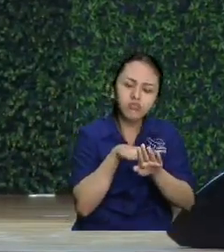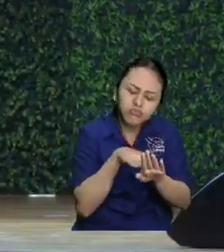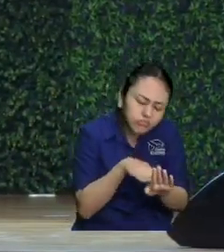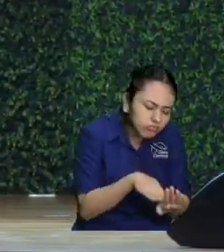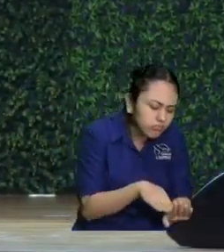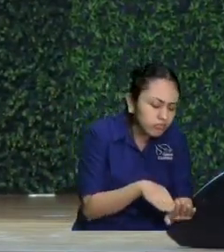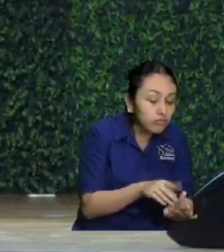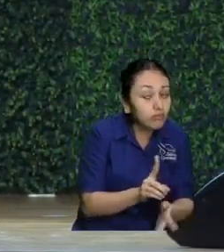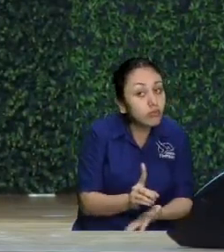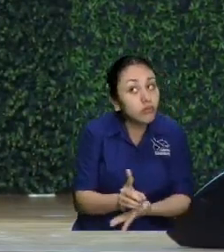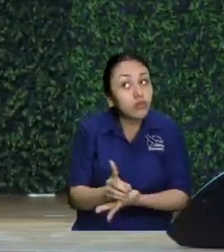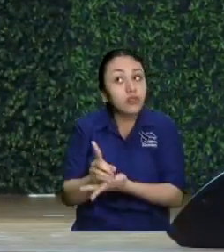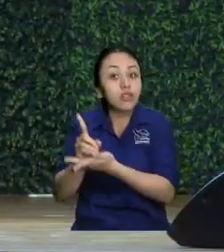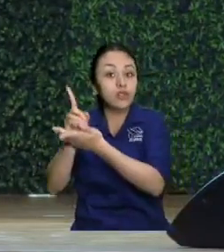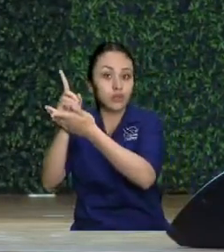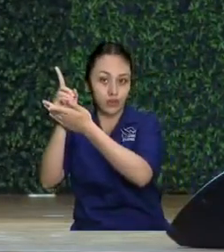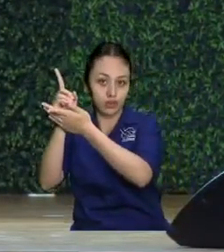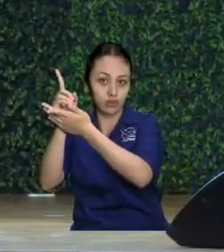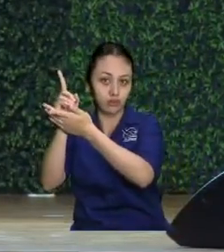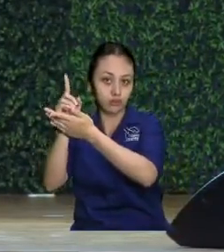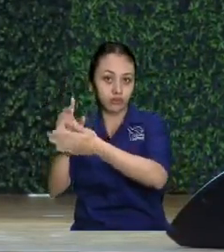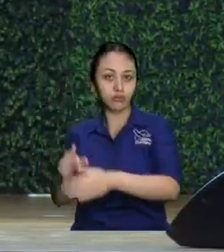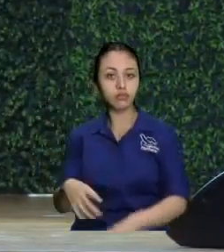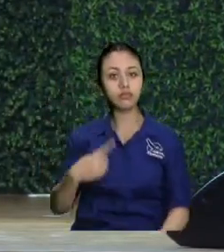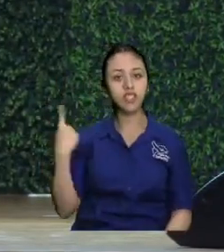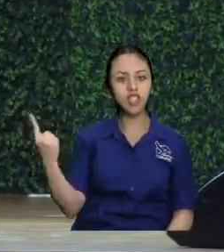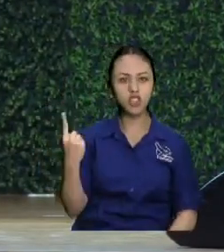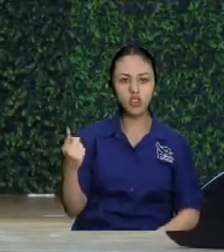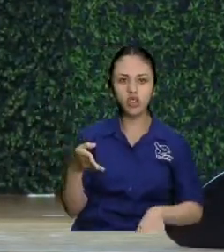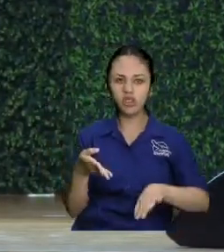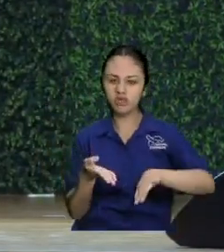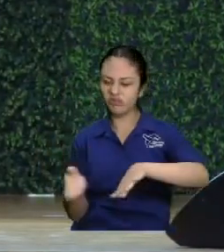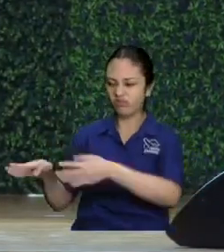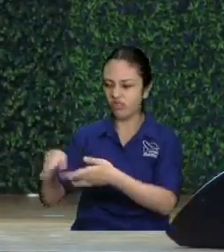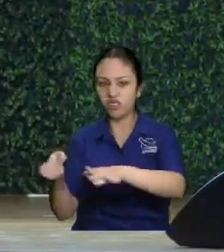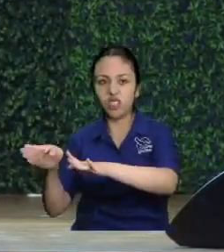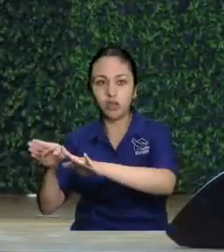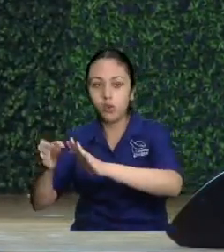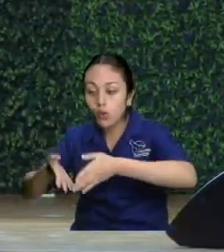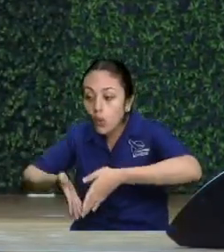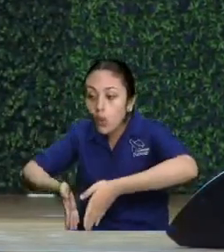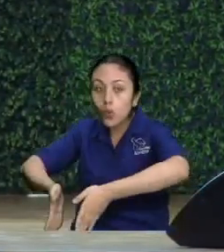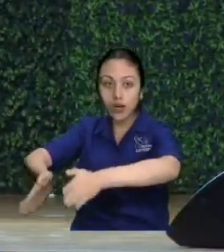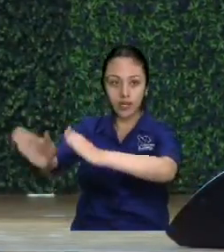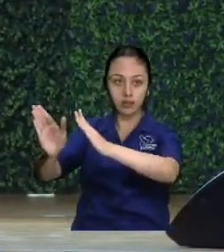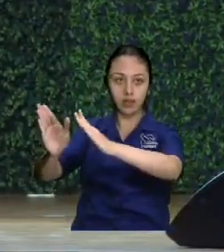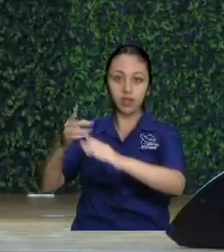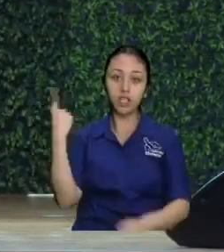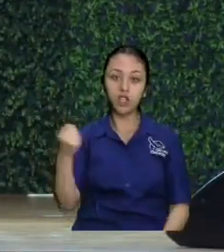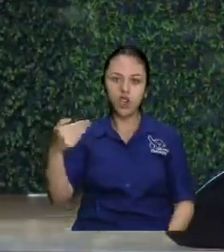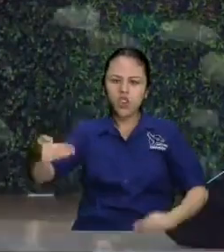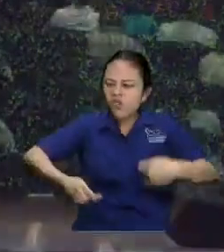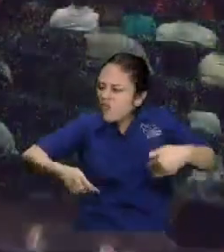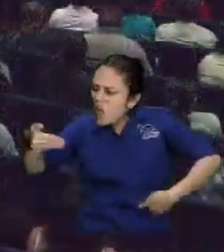todo lo torcido y todo lo áspero, que se allane.